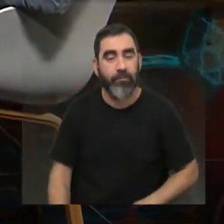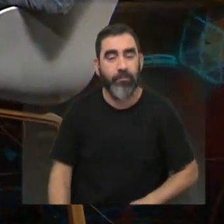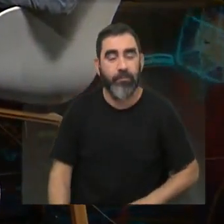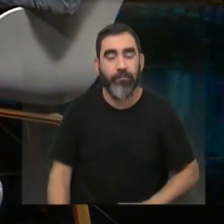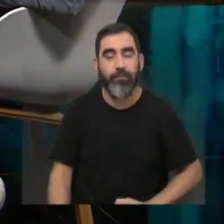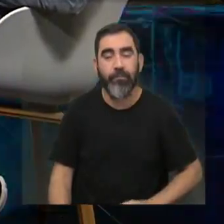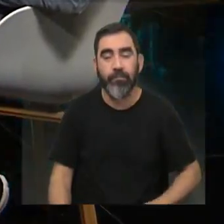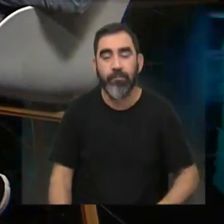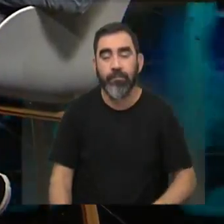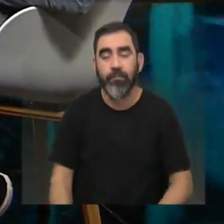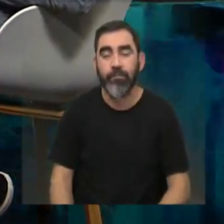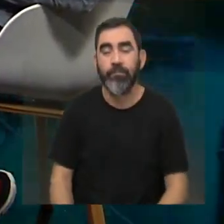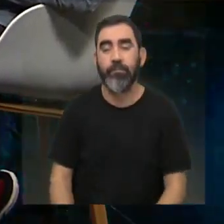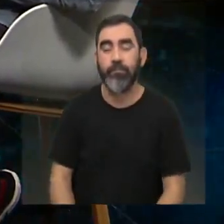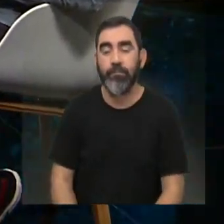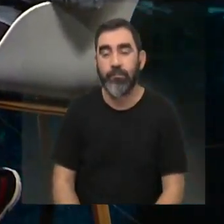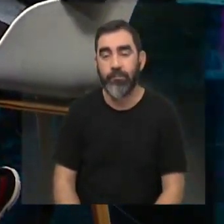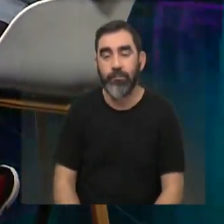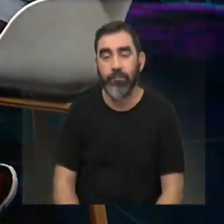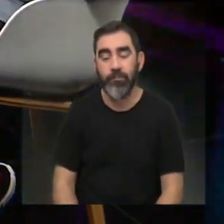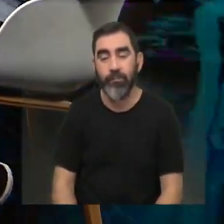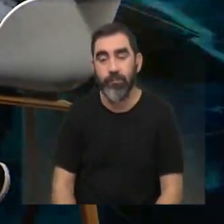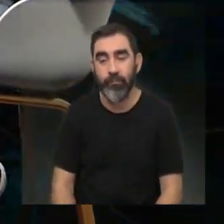consiste? Bien, a ver,